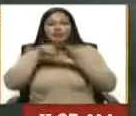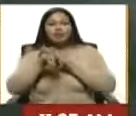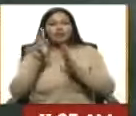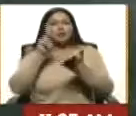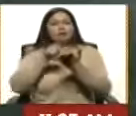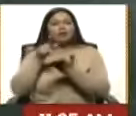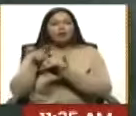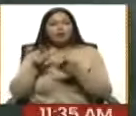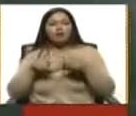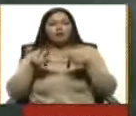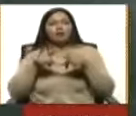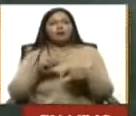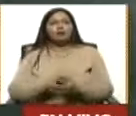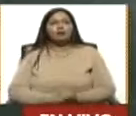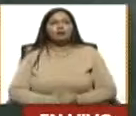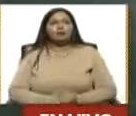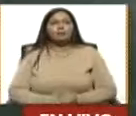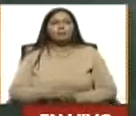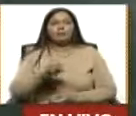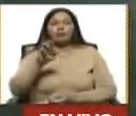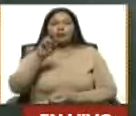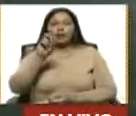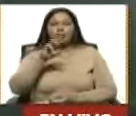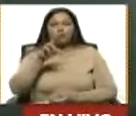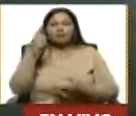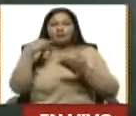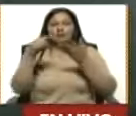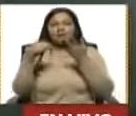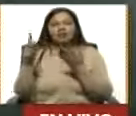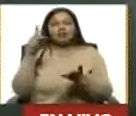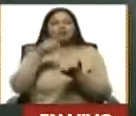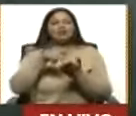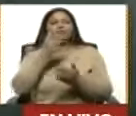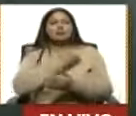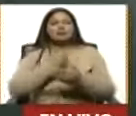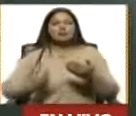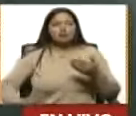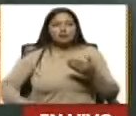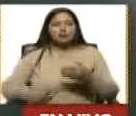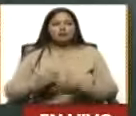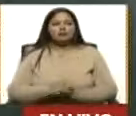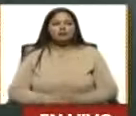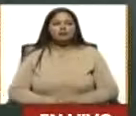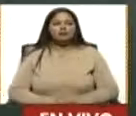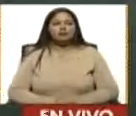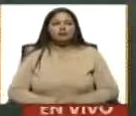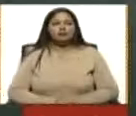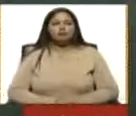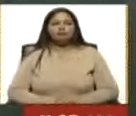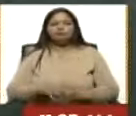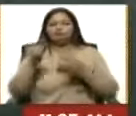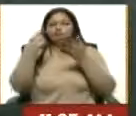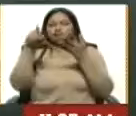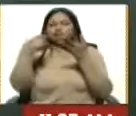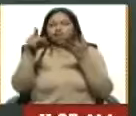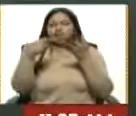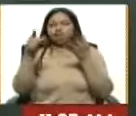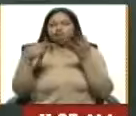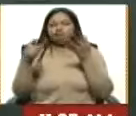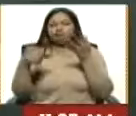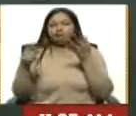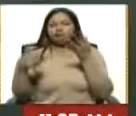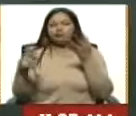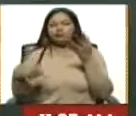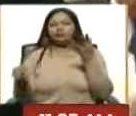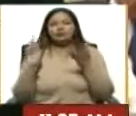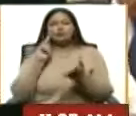estos espacios el candidato Antonio Carri, Benjamín Rauseu, también José Brito, ahí Claudio Fermín, Enrique Márquez,